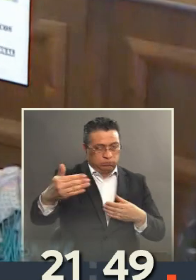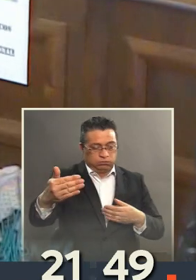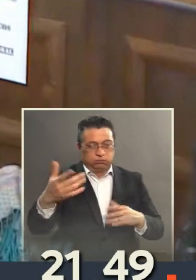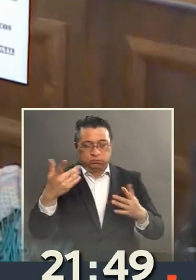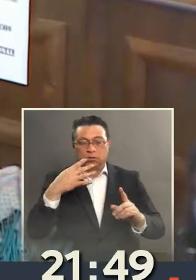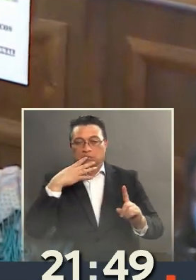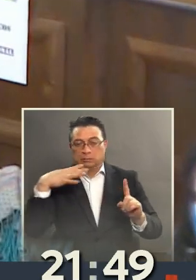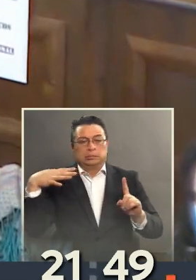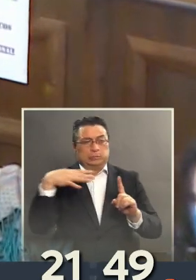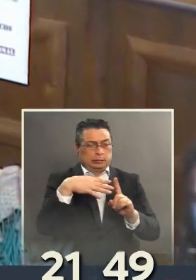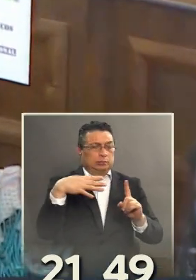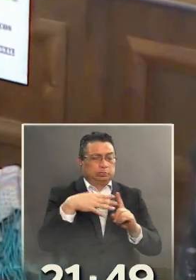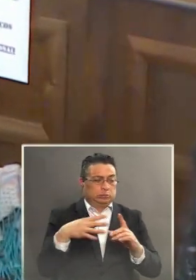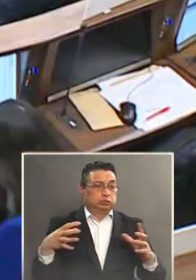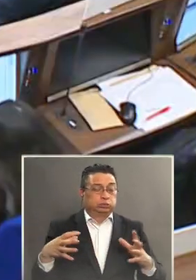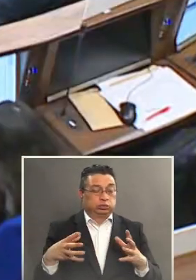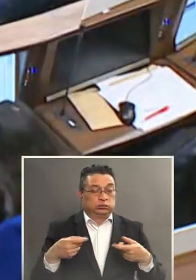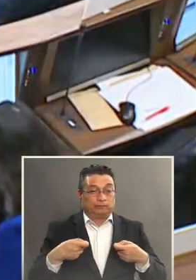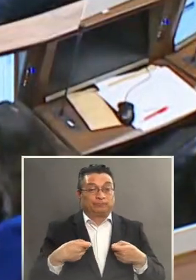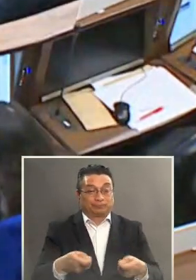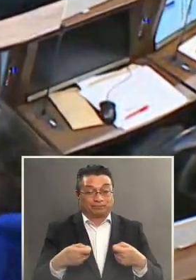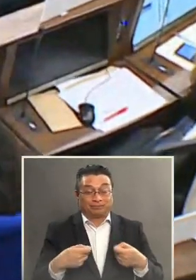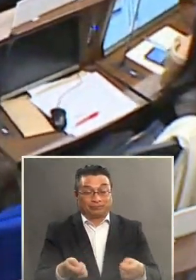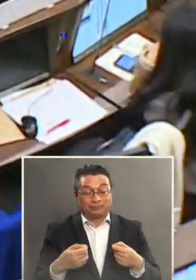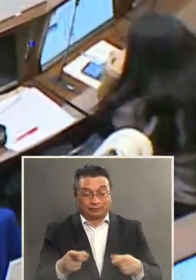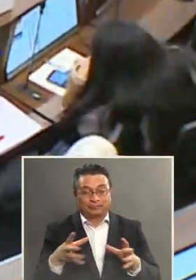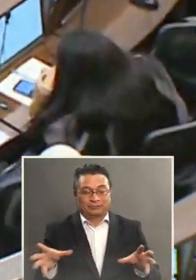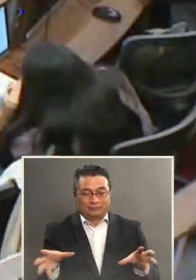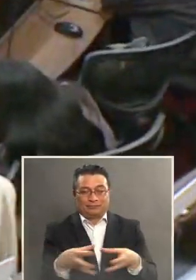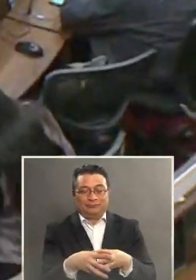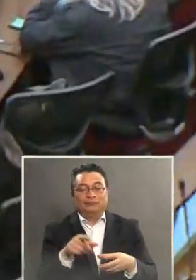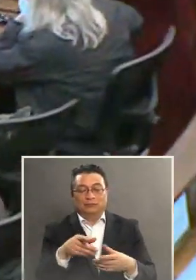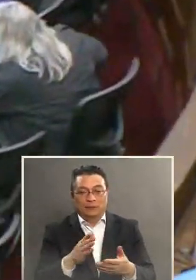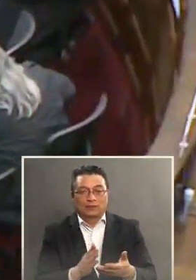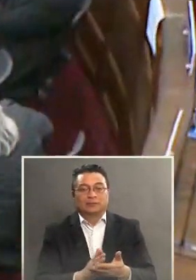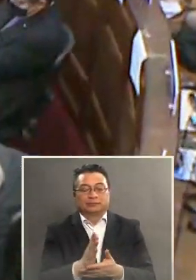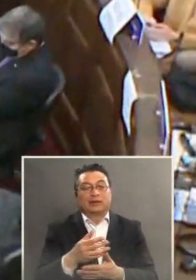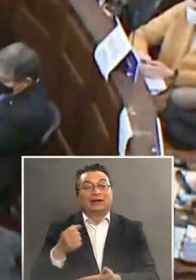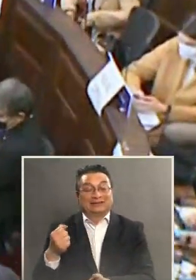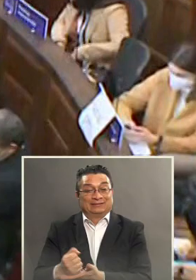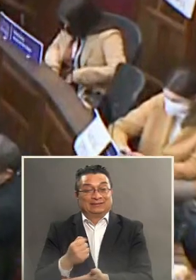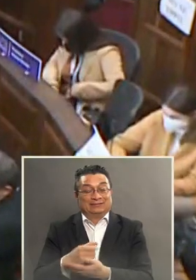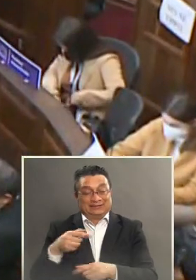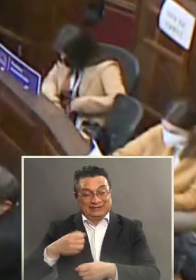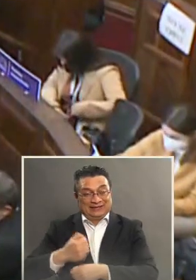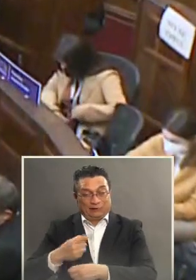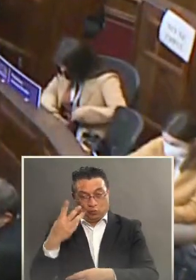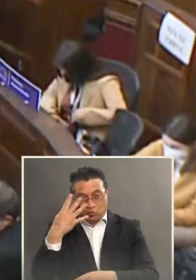críticas cruzadas respecto a los recursos destinados al organismo que inició su trabajo hace 4 semanas.